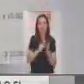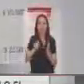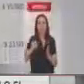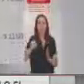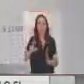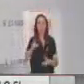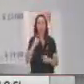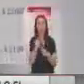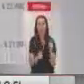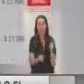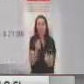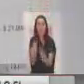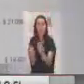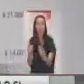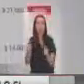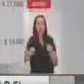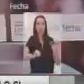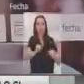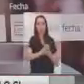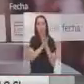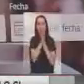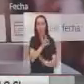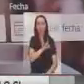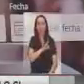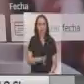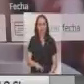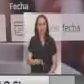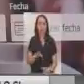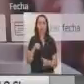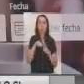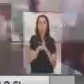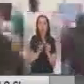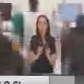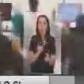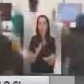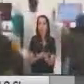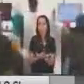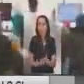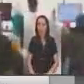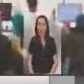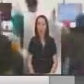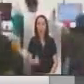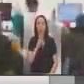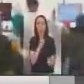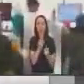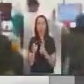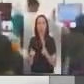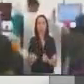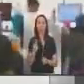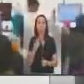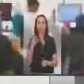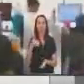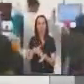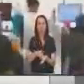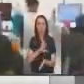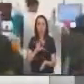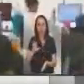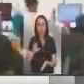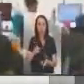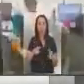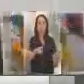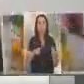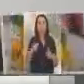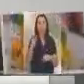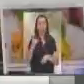hay ofertas de diferentes restaurantes de todo Chile para reservar y aprovechar. Tenemos precios desde 24.900 pesos con